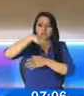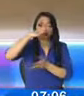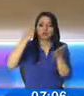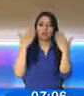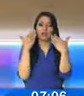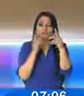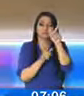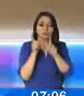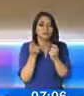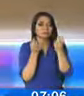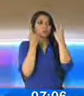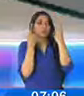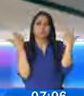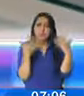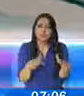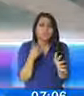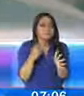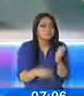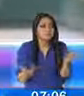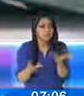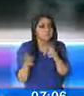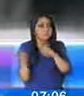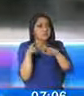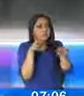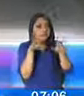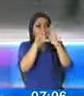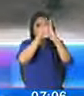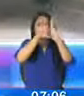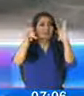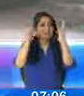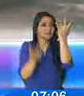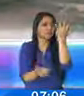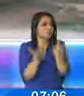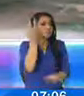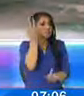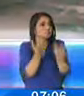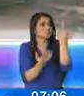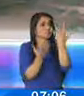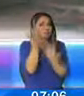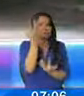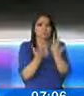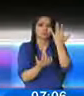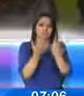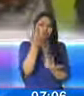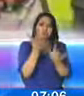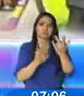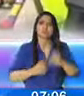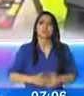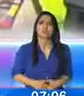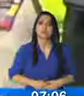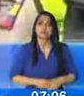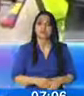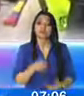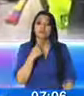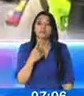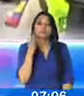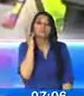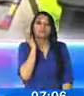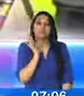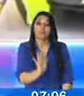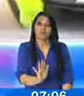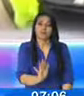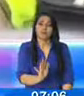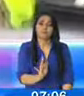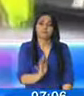lograban salir del tras observar que las llamas se estaban tomando Las paredes del inmueble donde una señora estaba